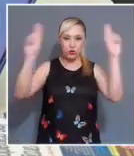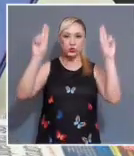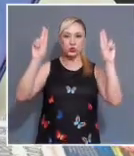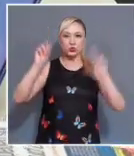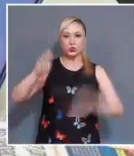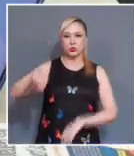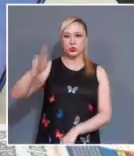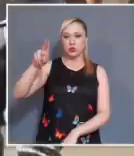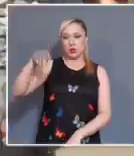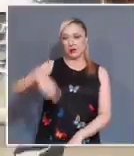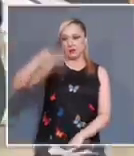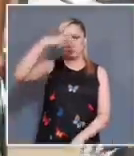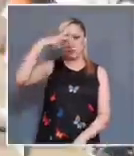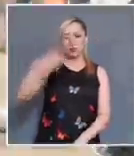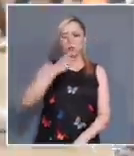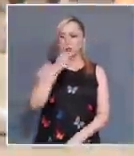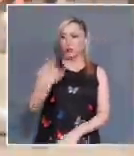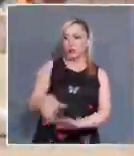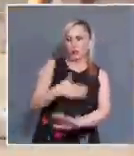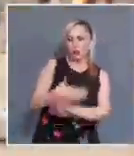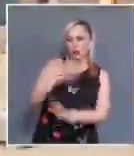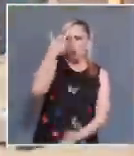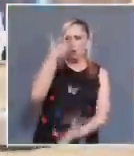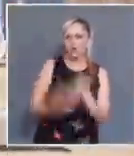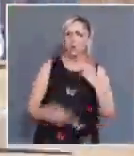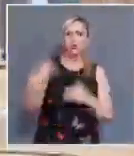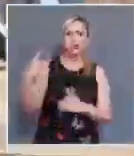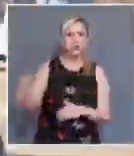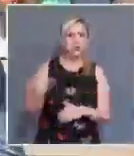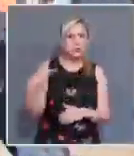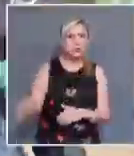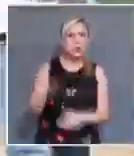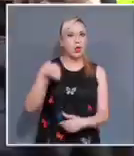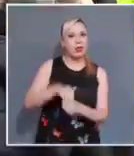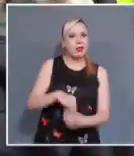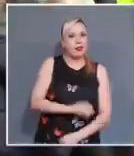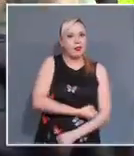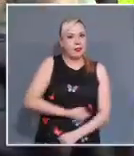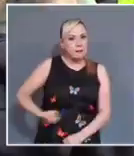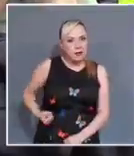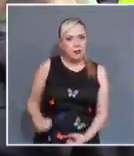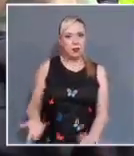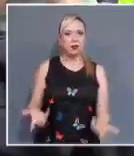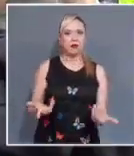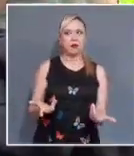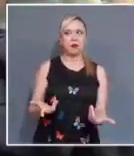digital contra mujeres y niñas causa graves daños y sufrimientos psicológicos,